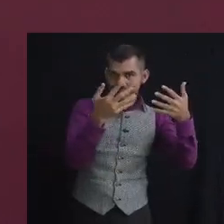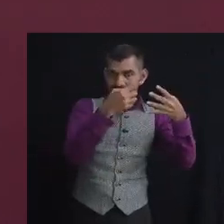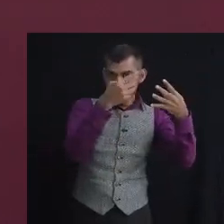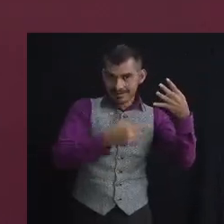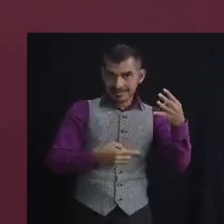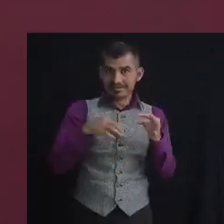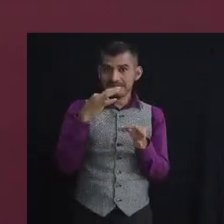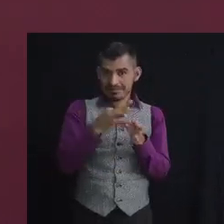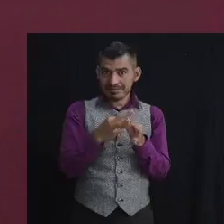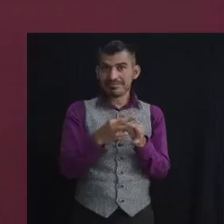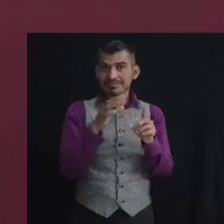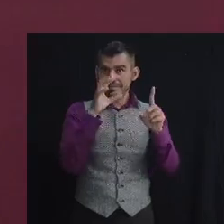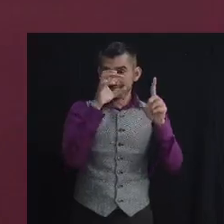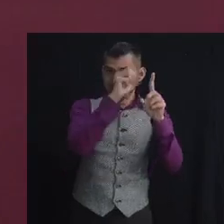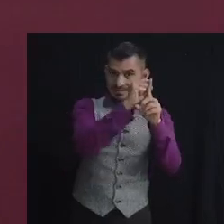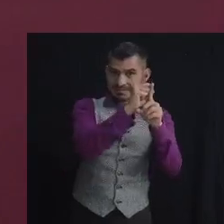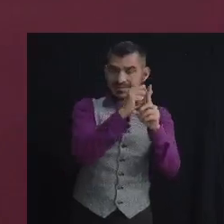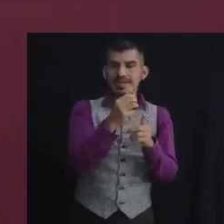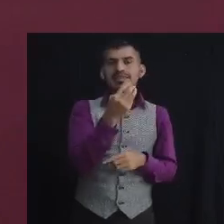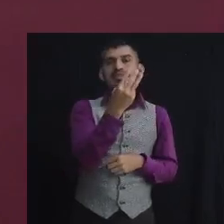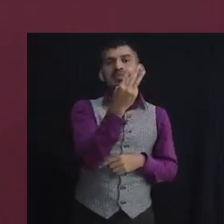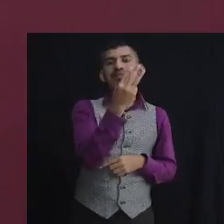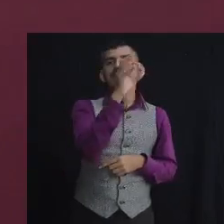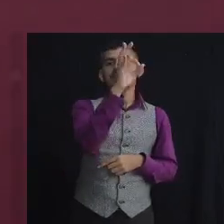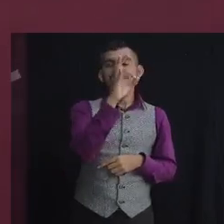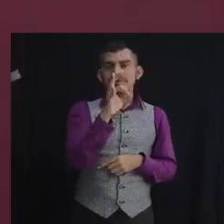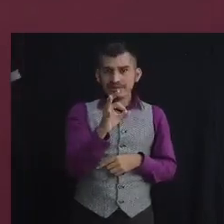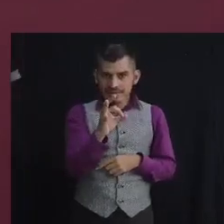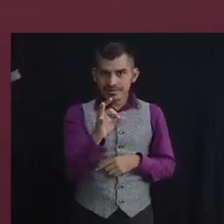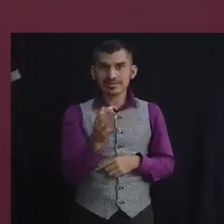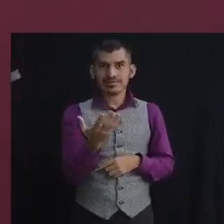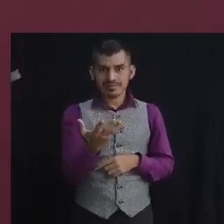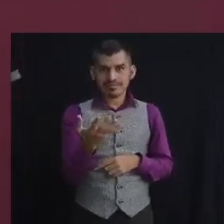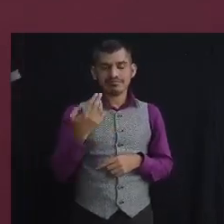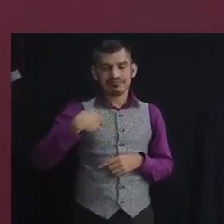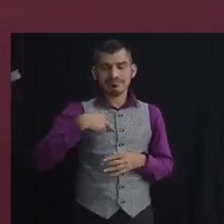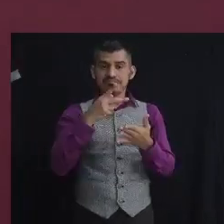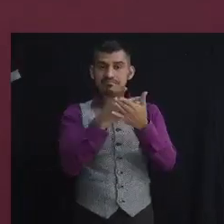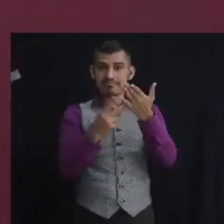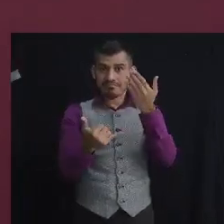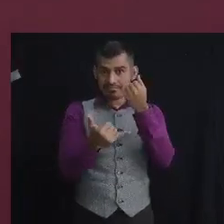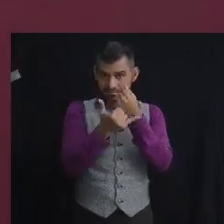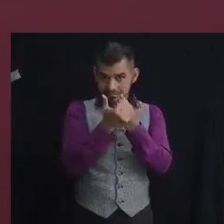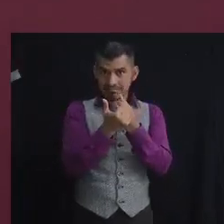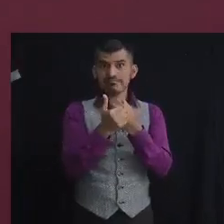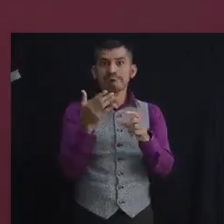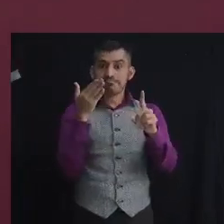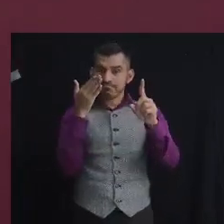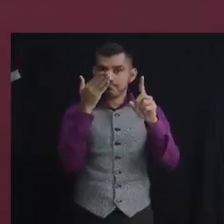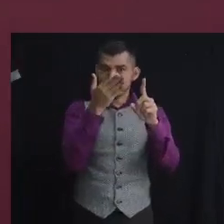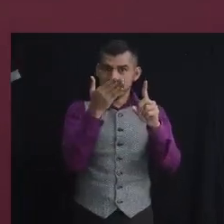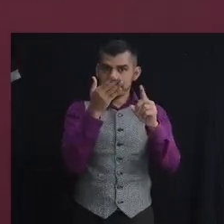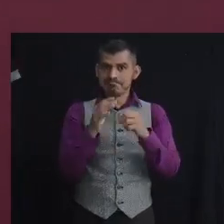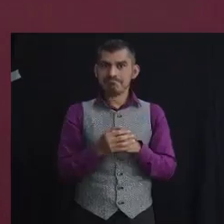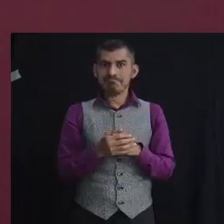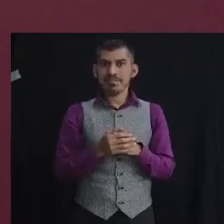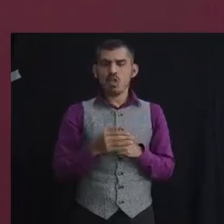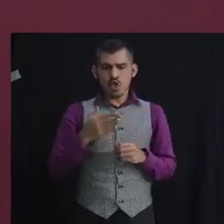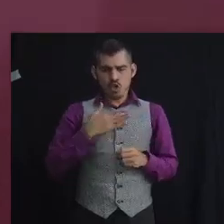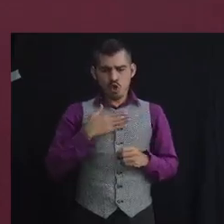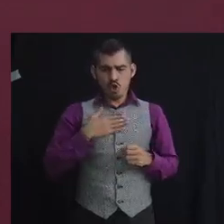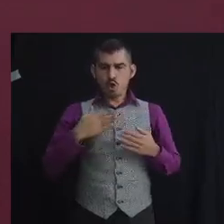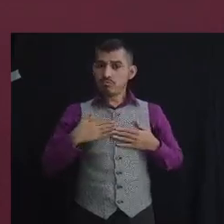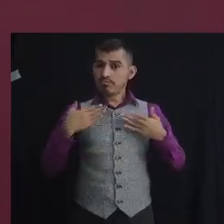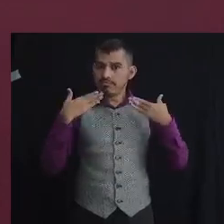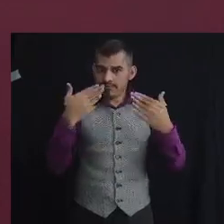mismo un marginal del 3% del ambicioso proyecto que nos propusimos. Confío en que